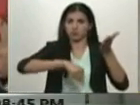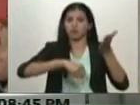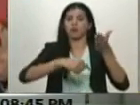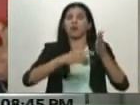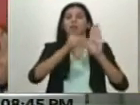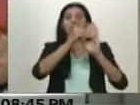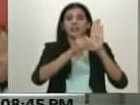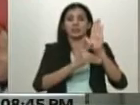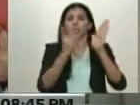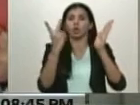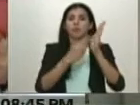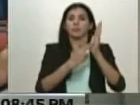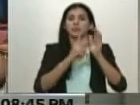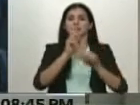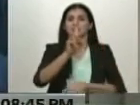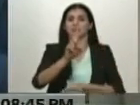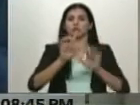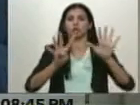decreto